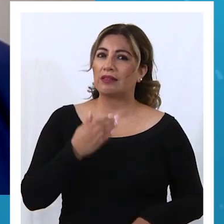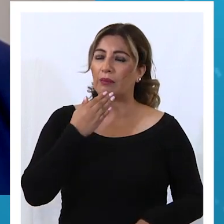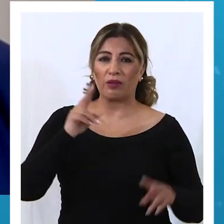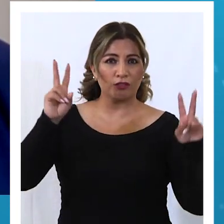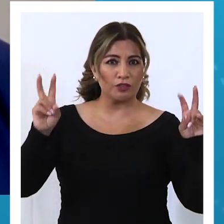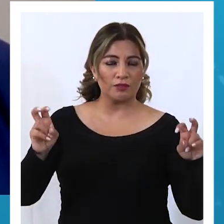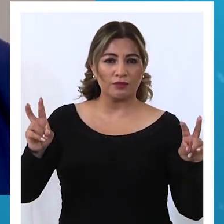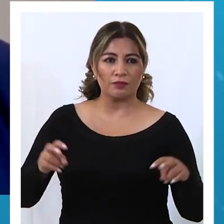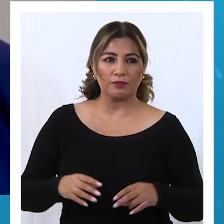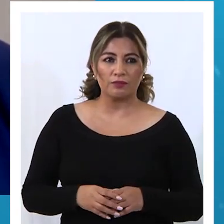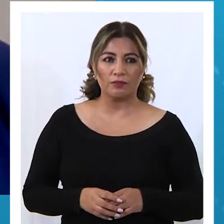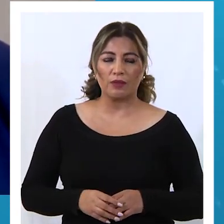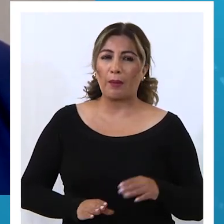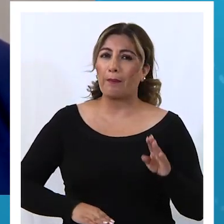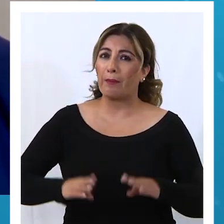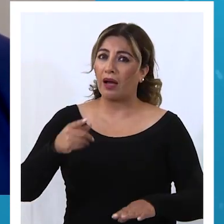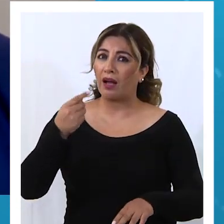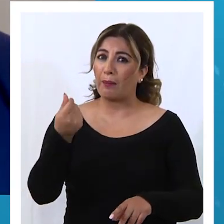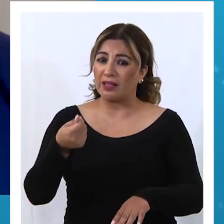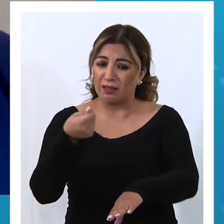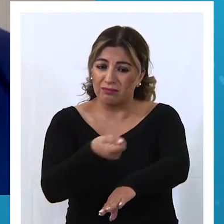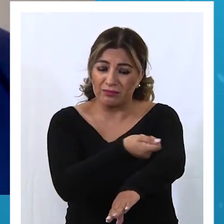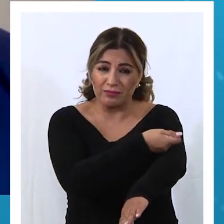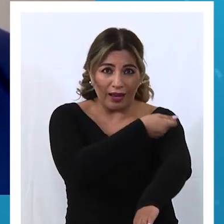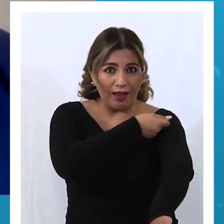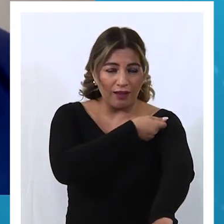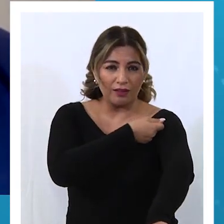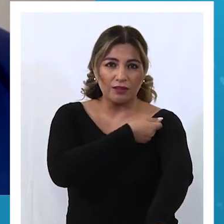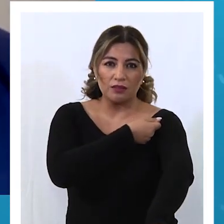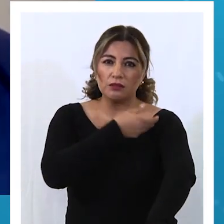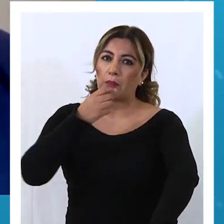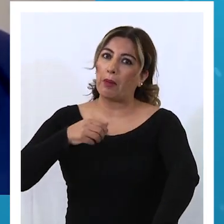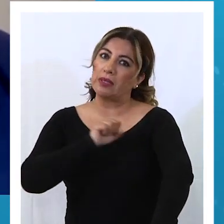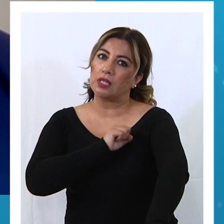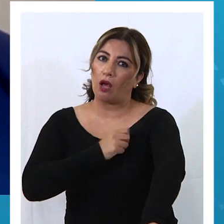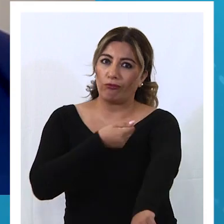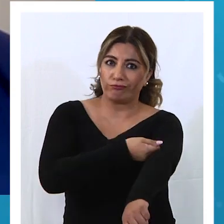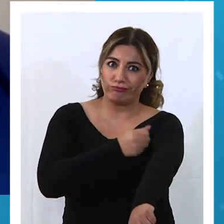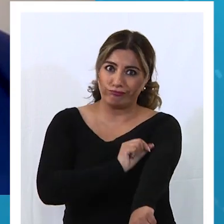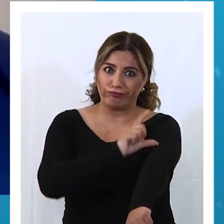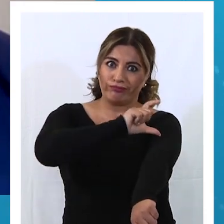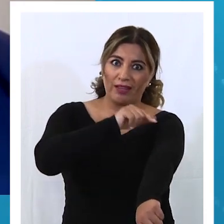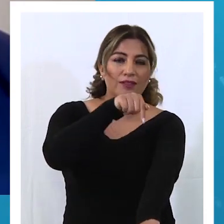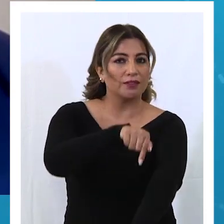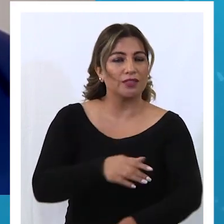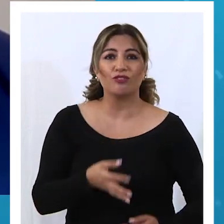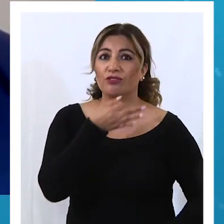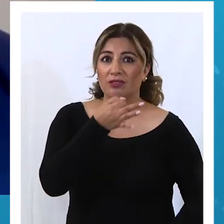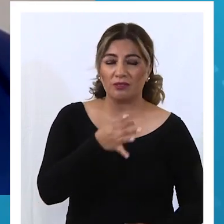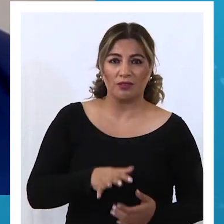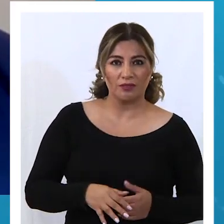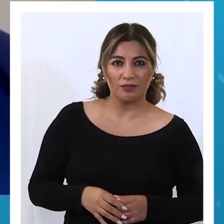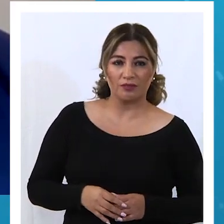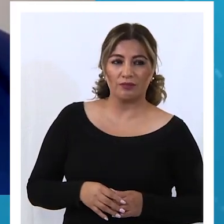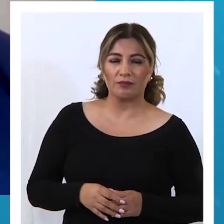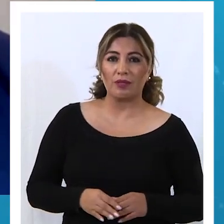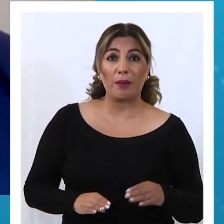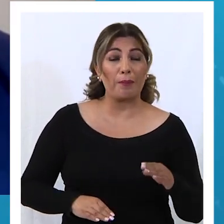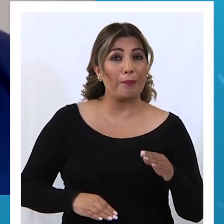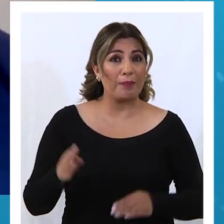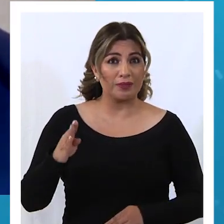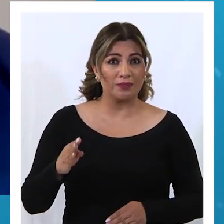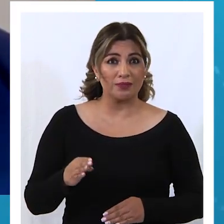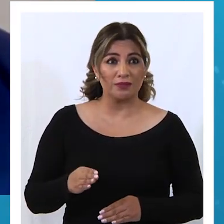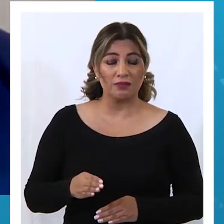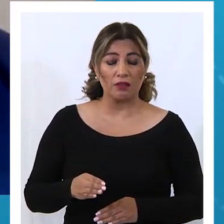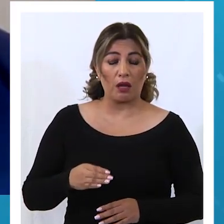la facultad de retener mayores recursos que ellos producen. Hay tantos temas que resolver, por eso que te digo, mientras más se